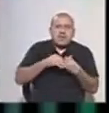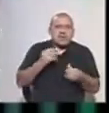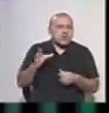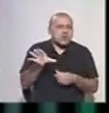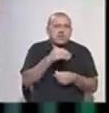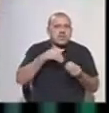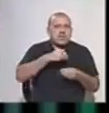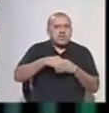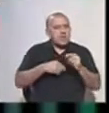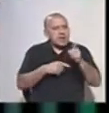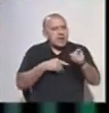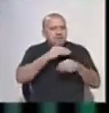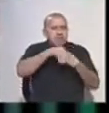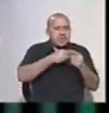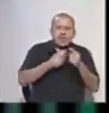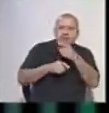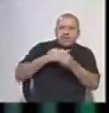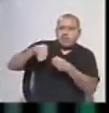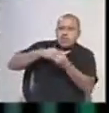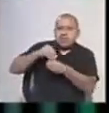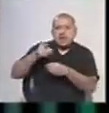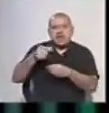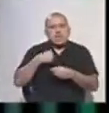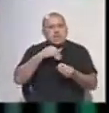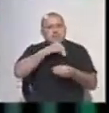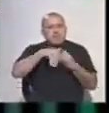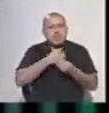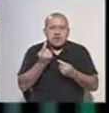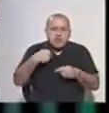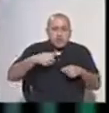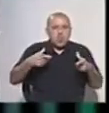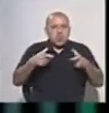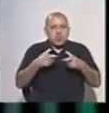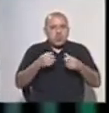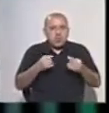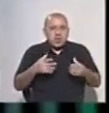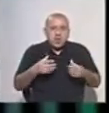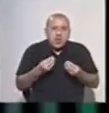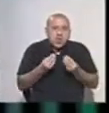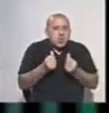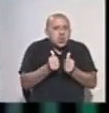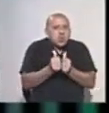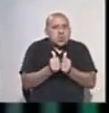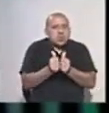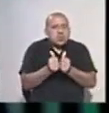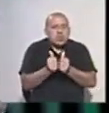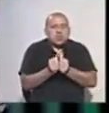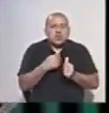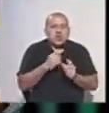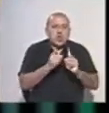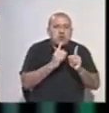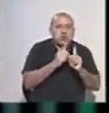familias de este y de los otros, ¿entendés? Porque era un grupo en el cual nos criamos juntos, en el cual uno tenía 11, el